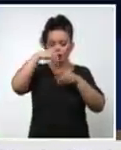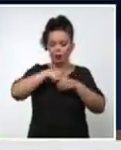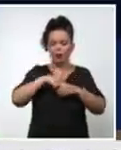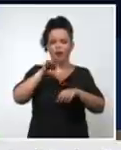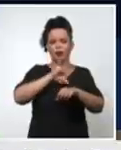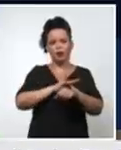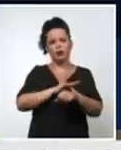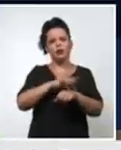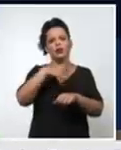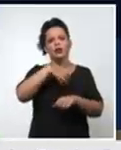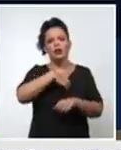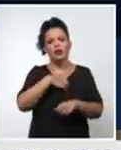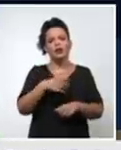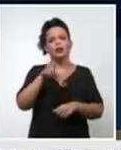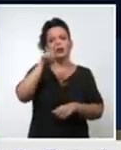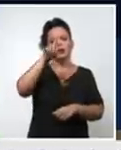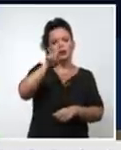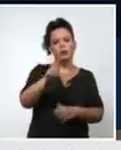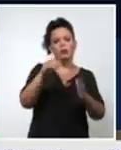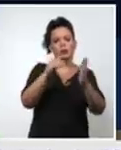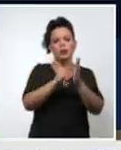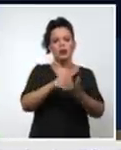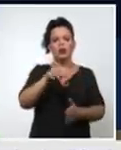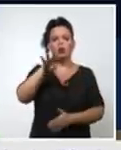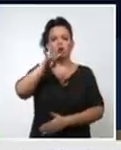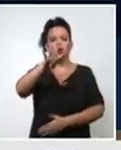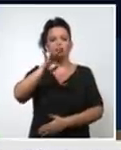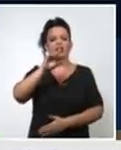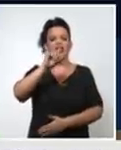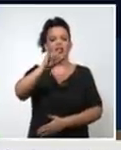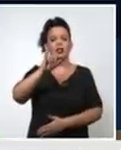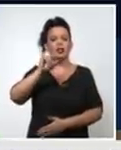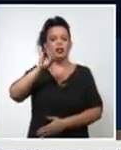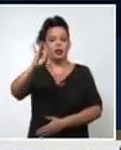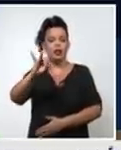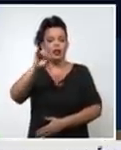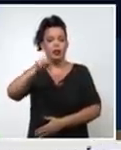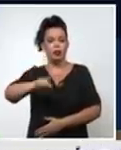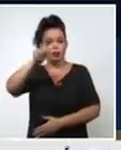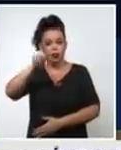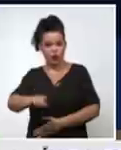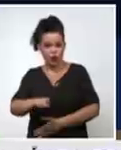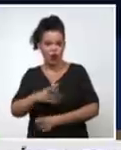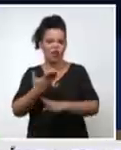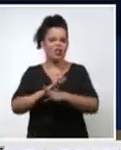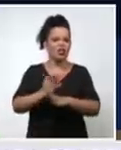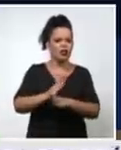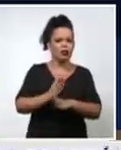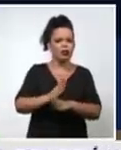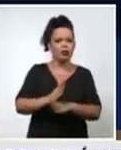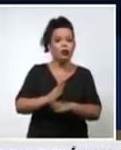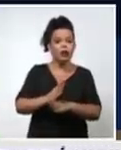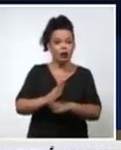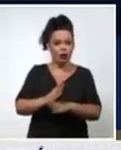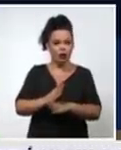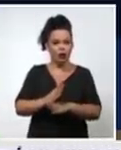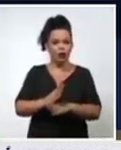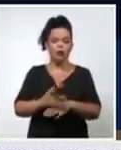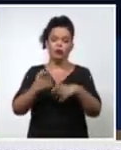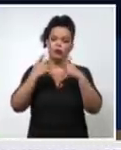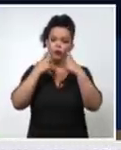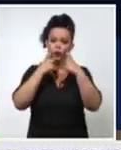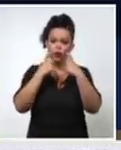1.457 personas, que representan el 55,3% de todos los confirmados en Cuba que han